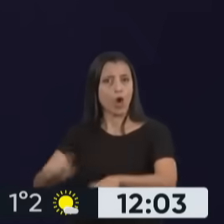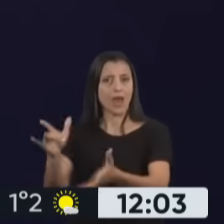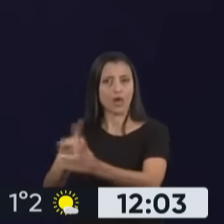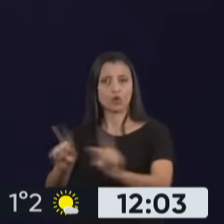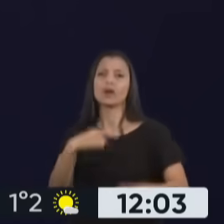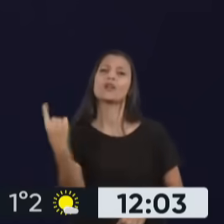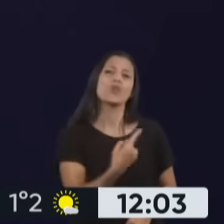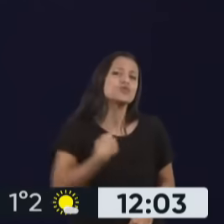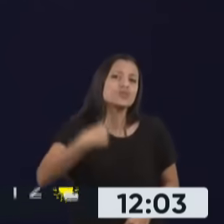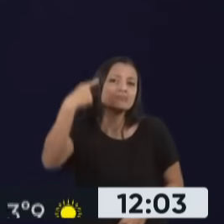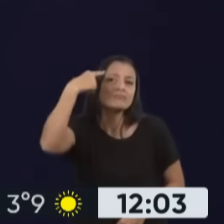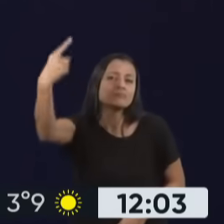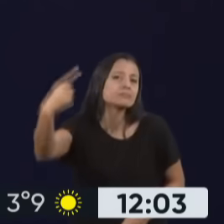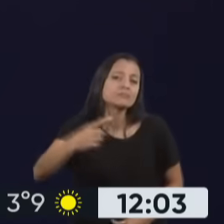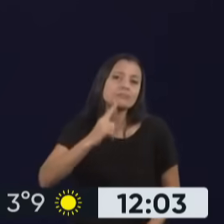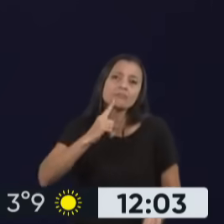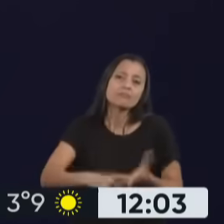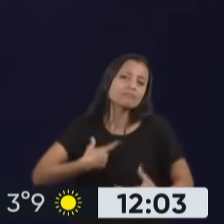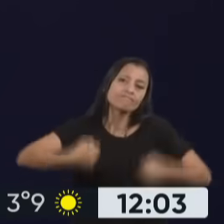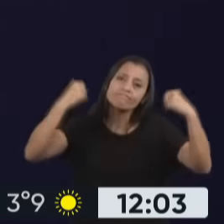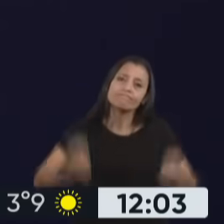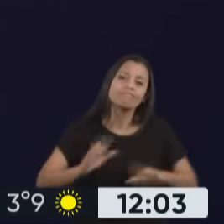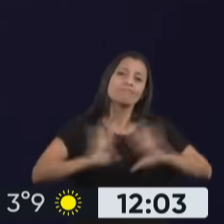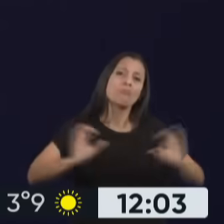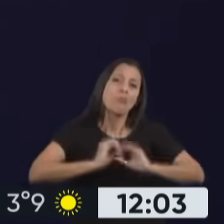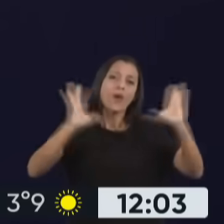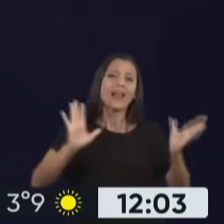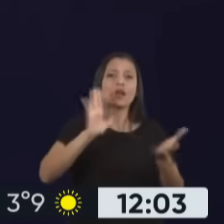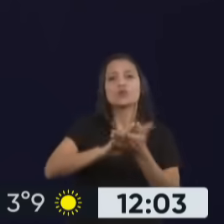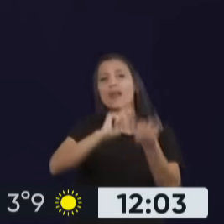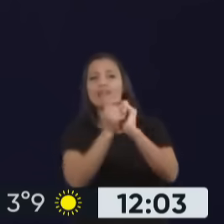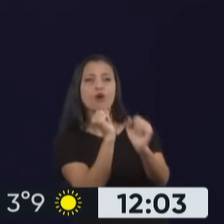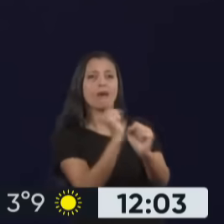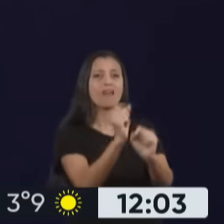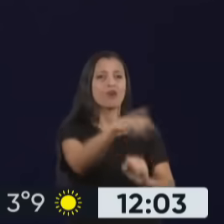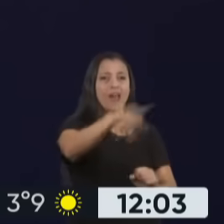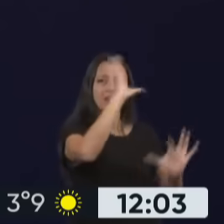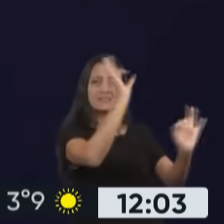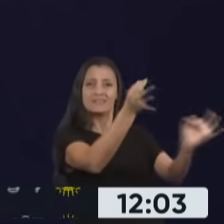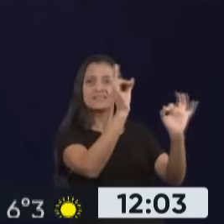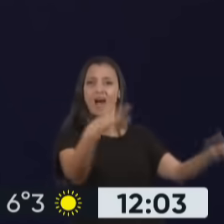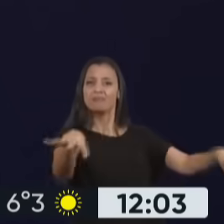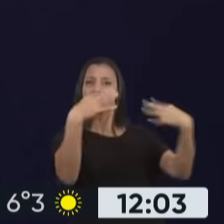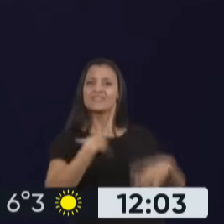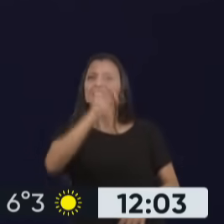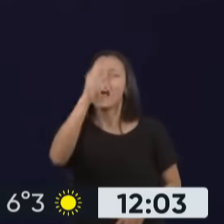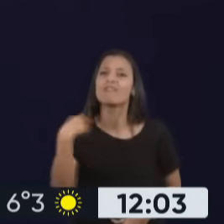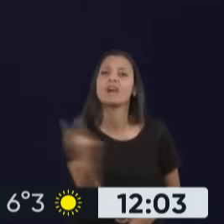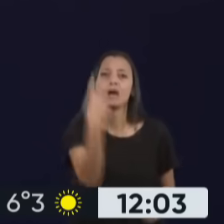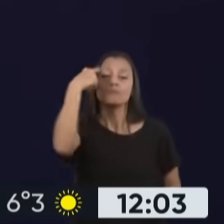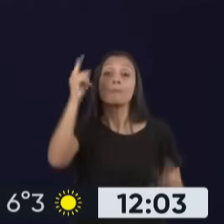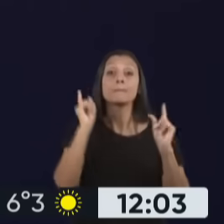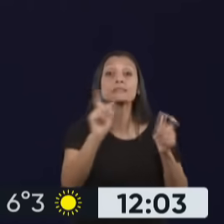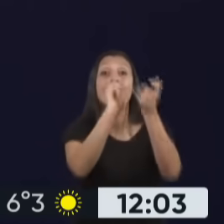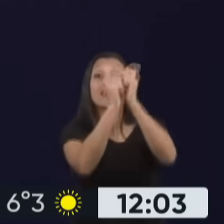muy clara con respecto a las cuestiones laborales, todo el mundo sabe el diagnóstico que hacemos, todo el mundo sabe que esas